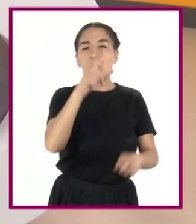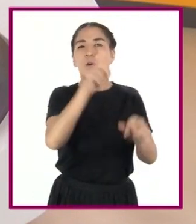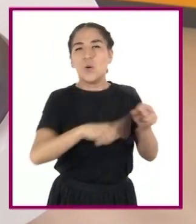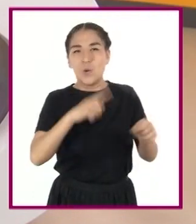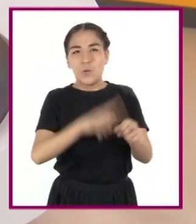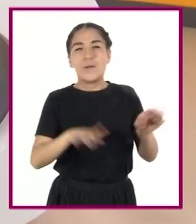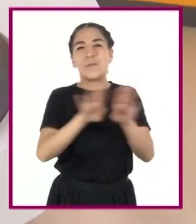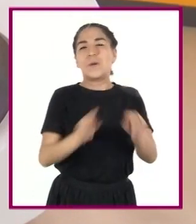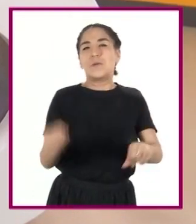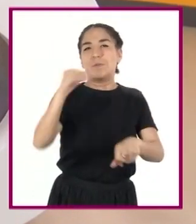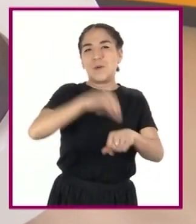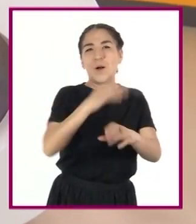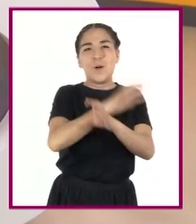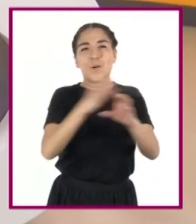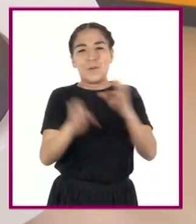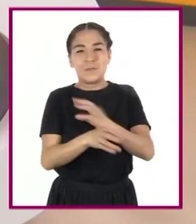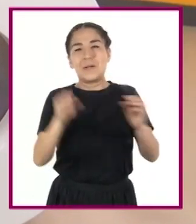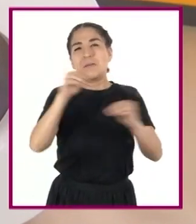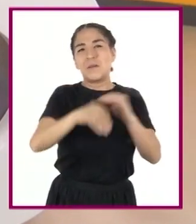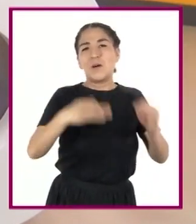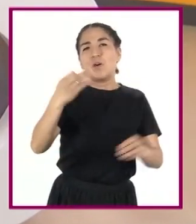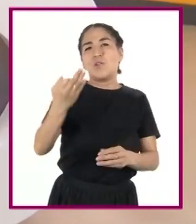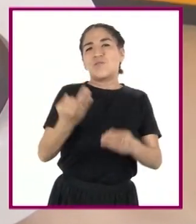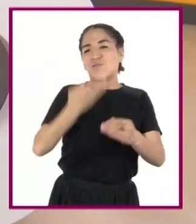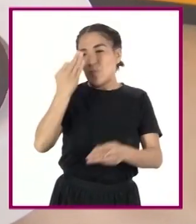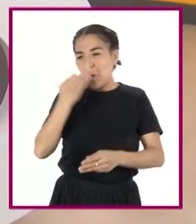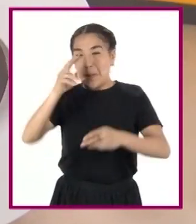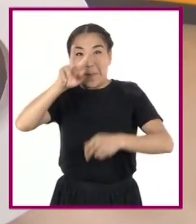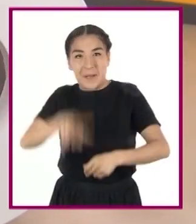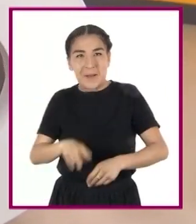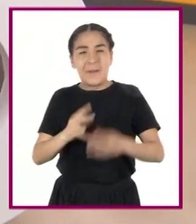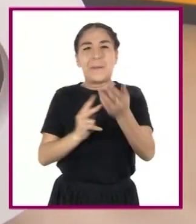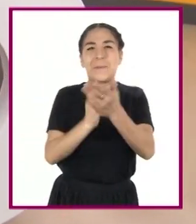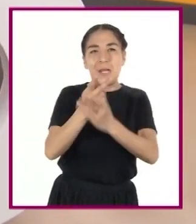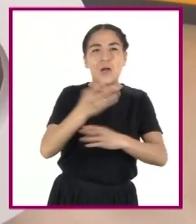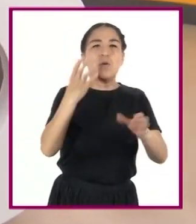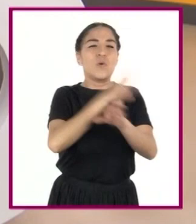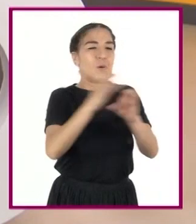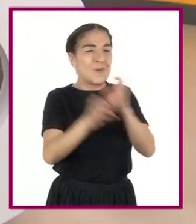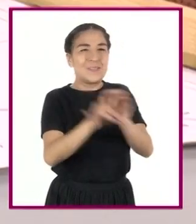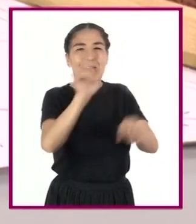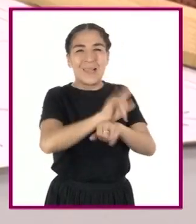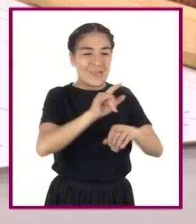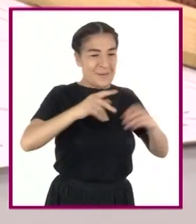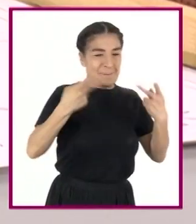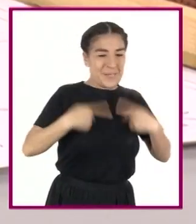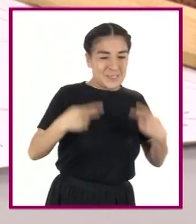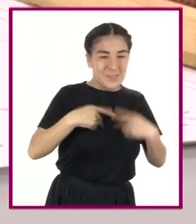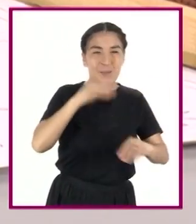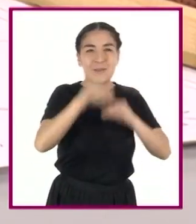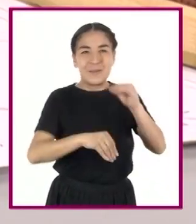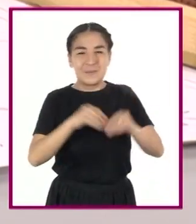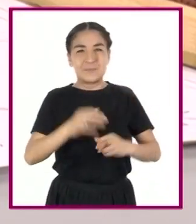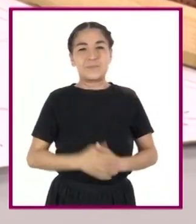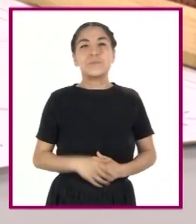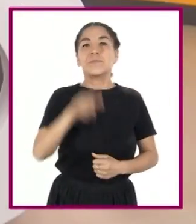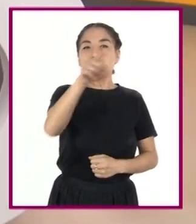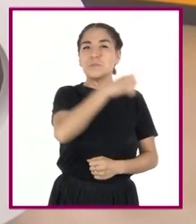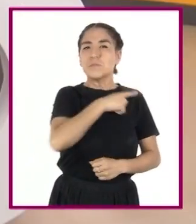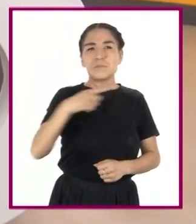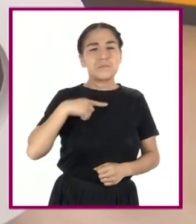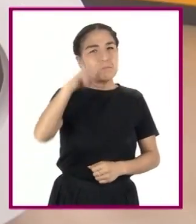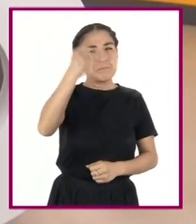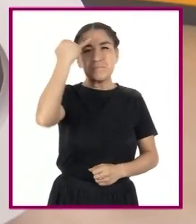agregar elementos externos como flora y fauna, mobiliario, personas, decoración. Recuerden que el